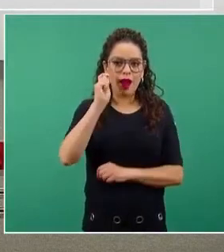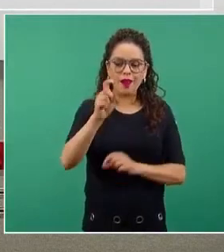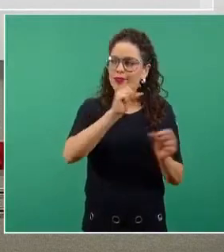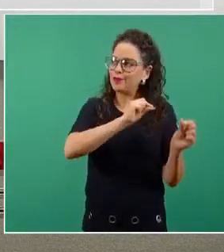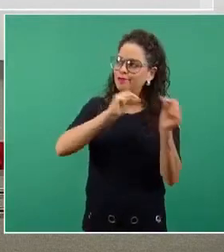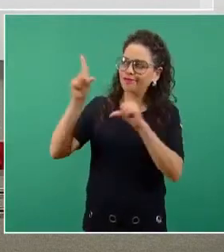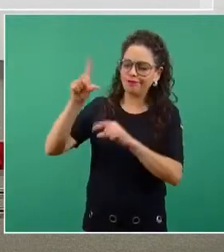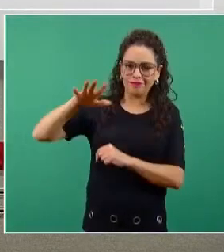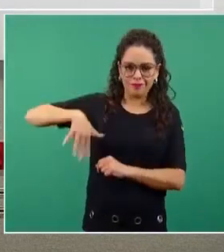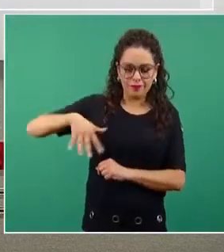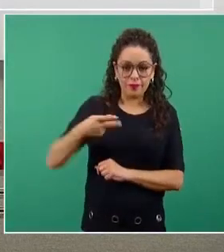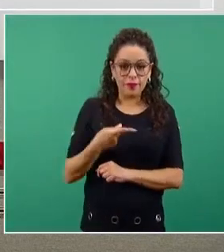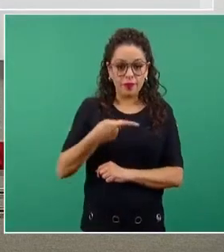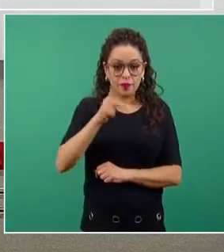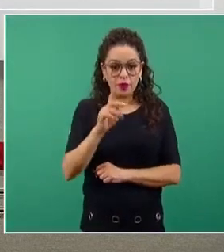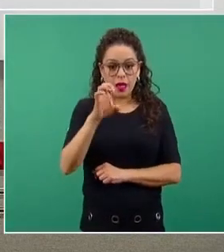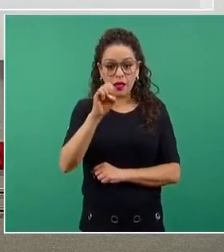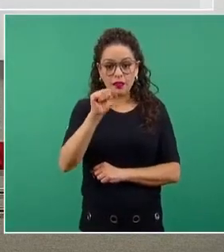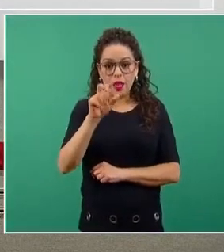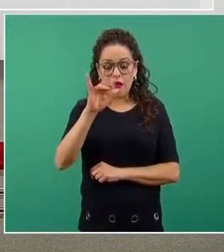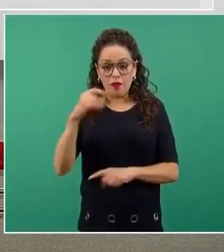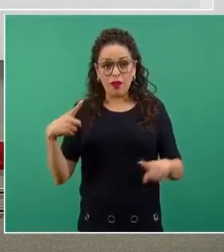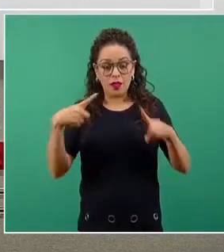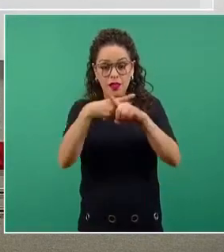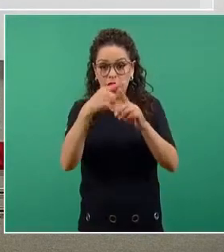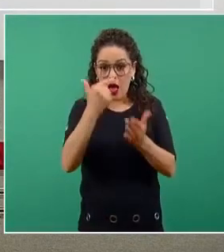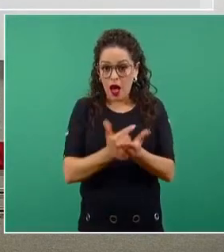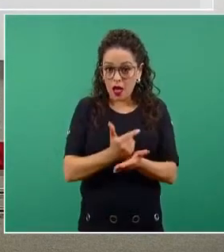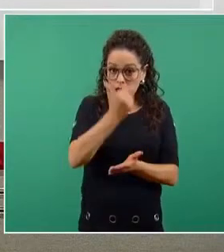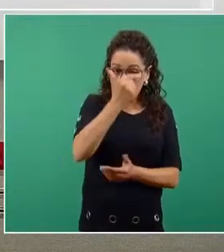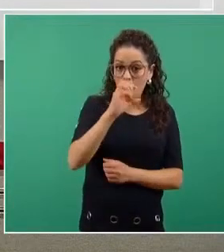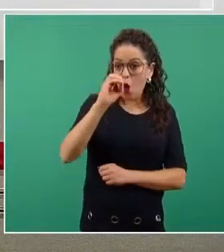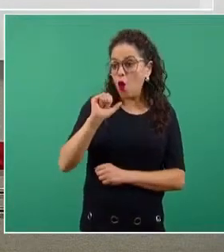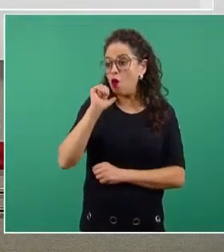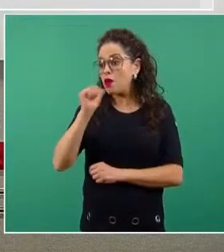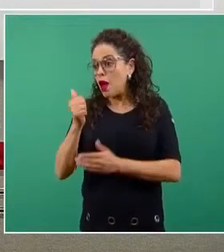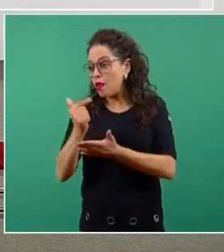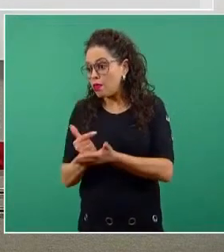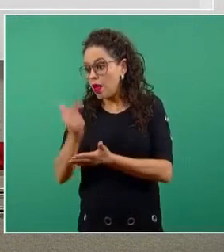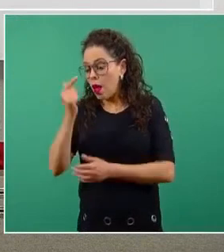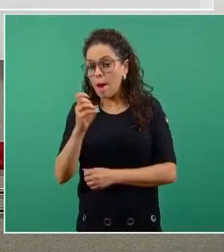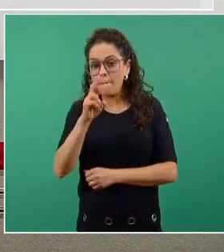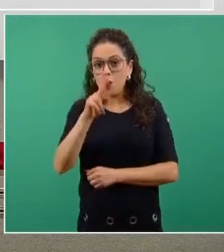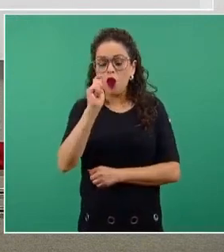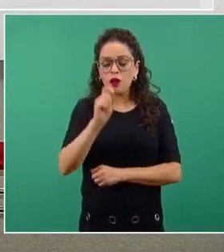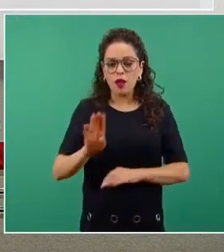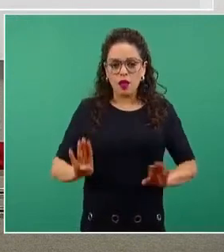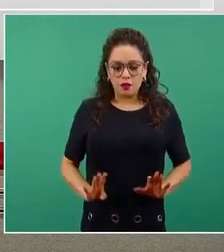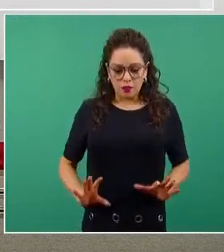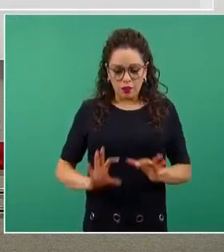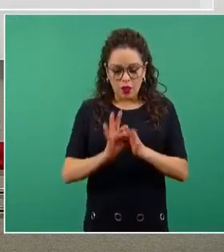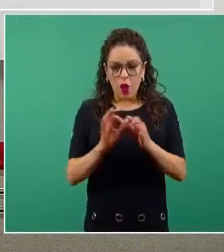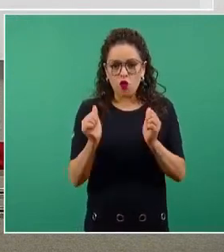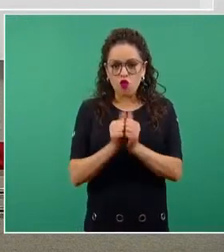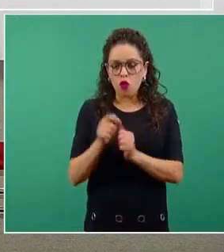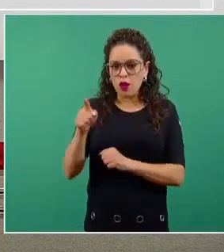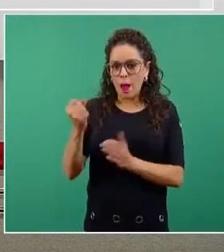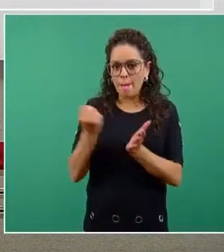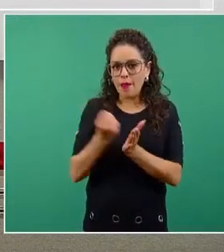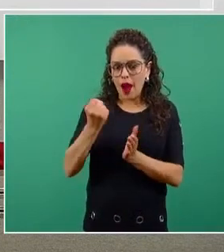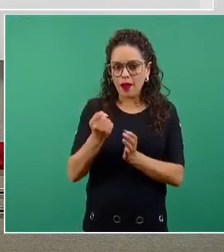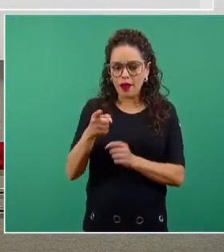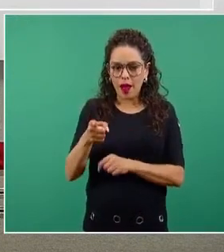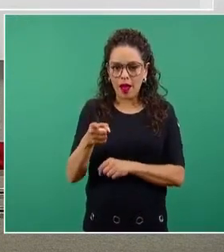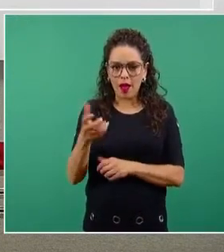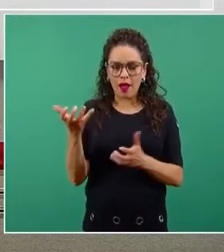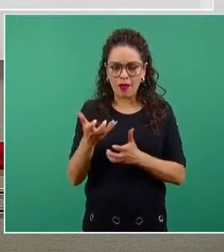distribución de ESAVIS graves y ESAVIS no graves por tipo de vacuna, si no tenemos la totalidad. Cuando vemos cuáles son